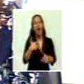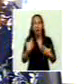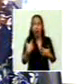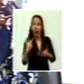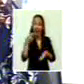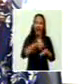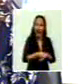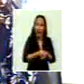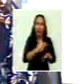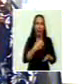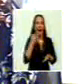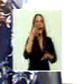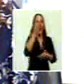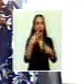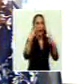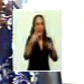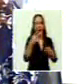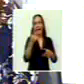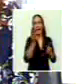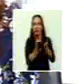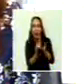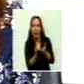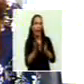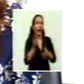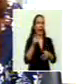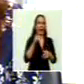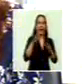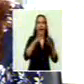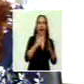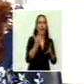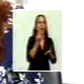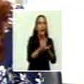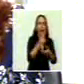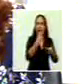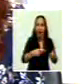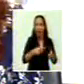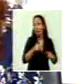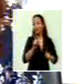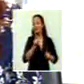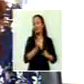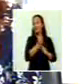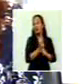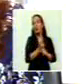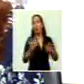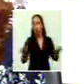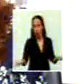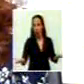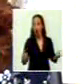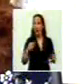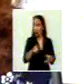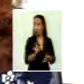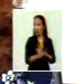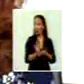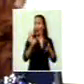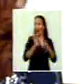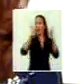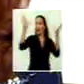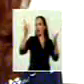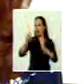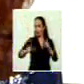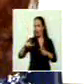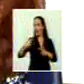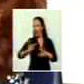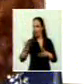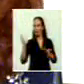carrera, un lugar donde vivir, y bueno, y esto también es democratización e inclusión de la